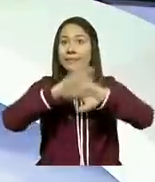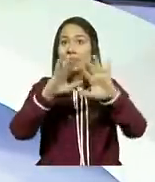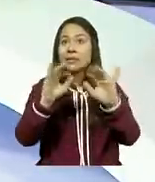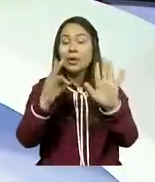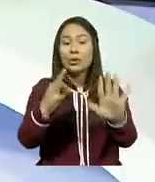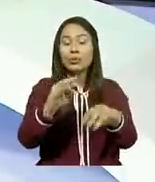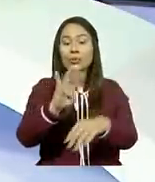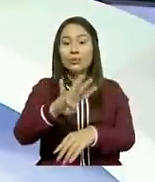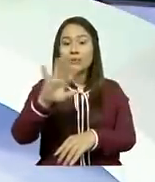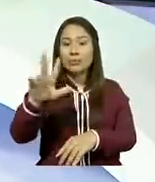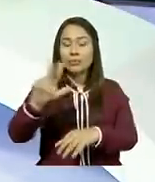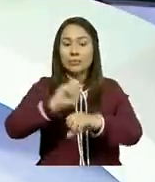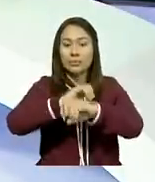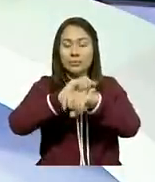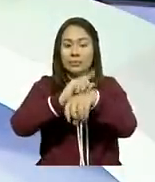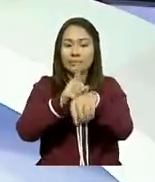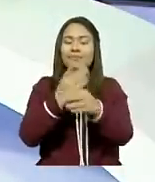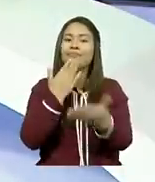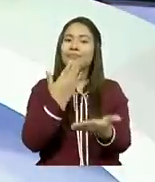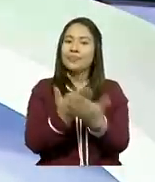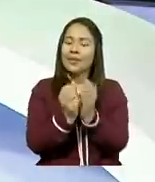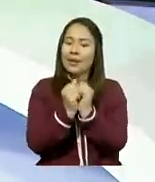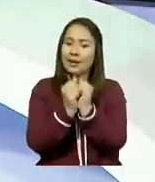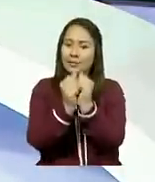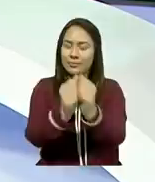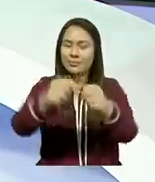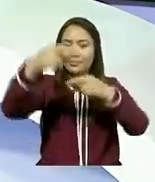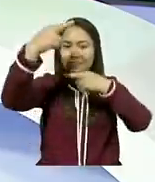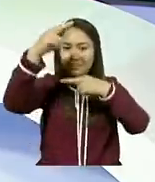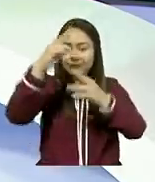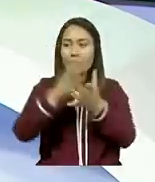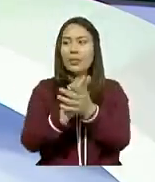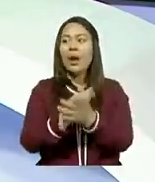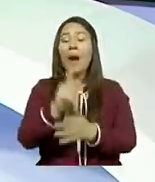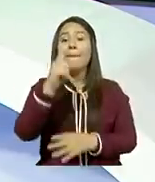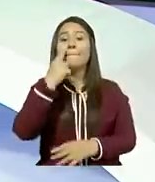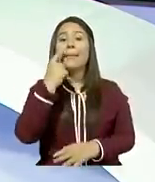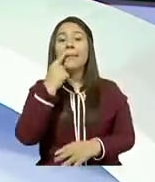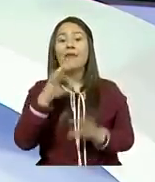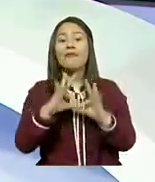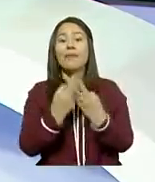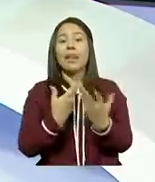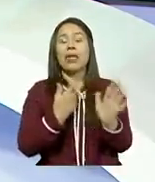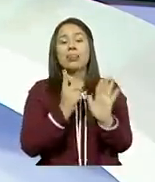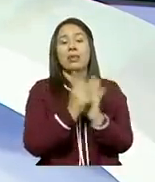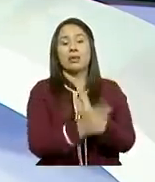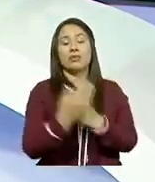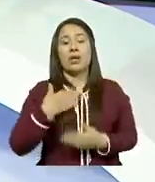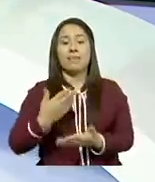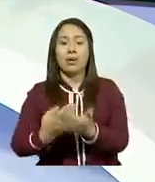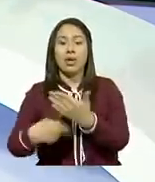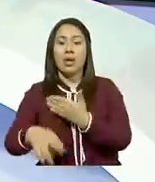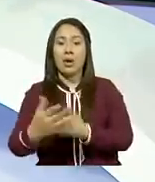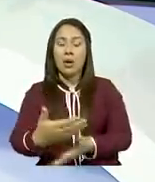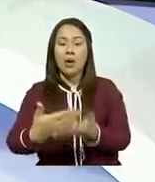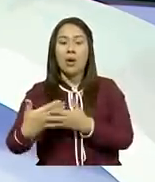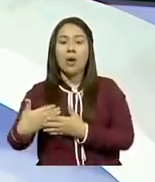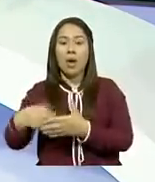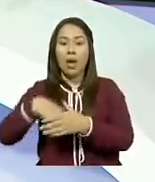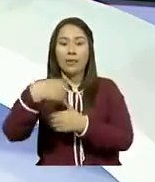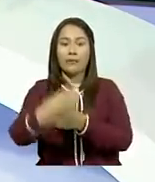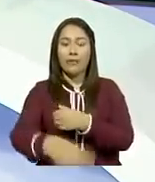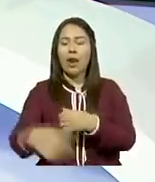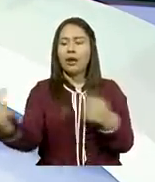8:43, 8:43, gracias por acompañarnos. Un padre de familia denunció que su hijo fue agredido por